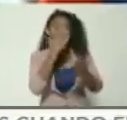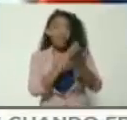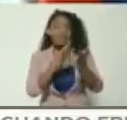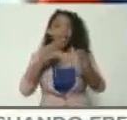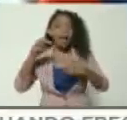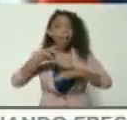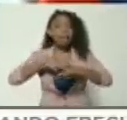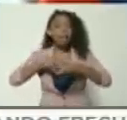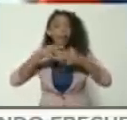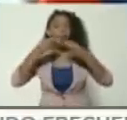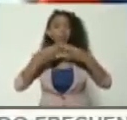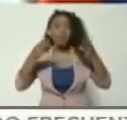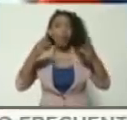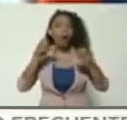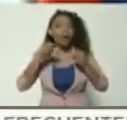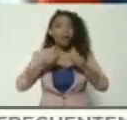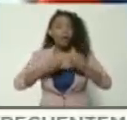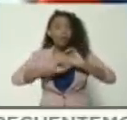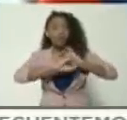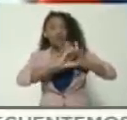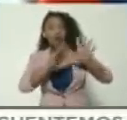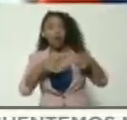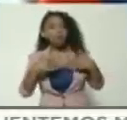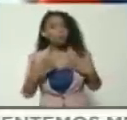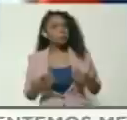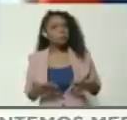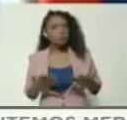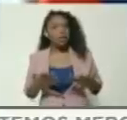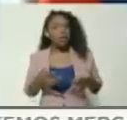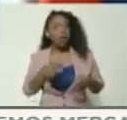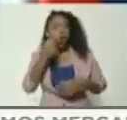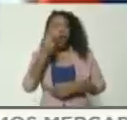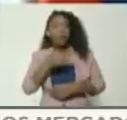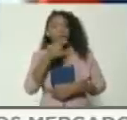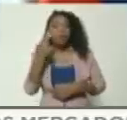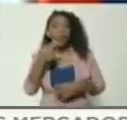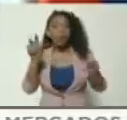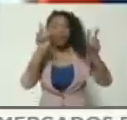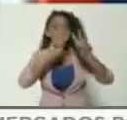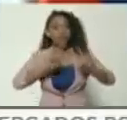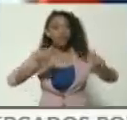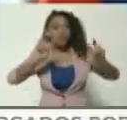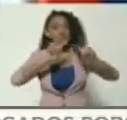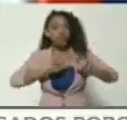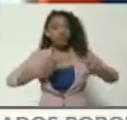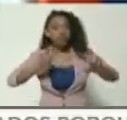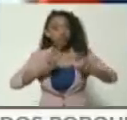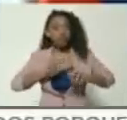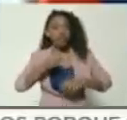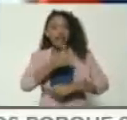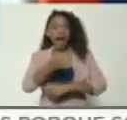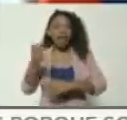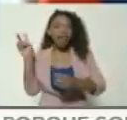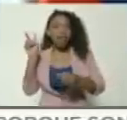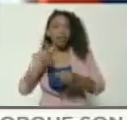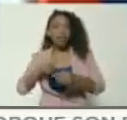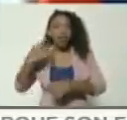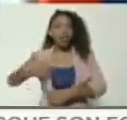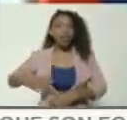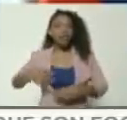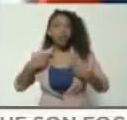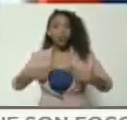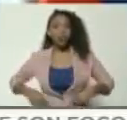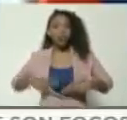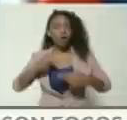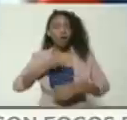Público, ha quedado claro cómo nuestro compromiso por investigar cada violación a los derechos humanos que puedan